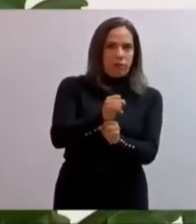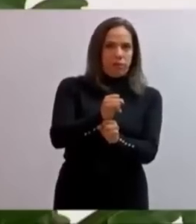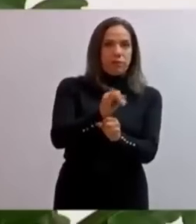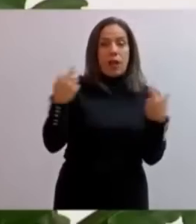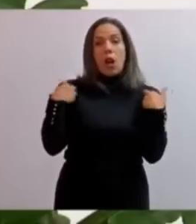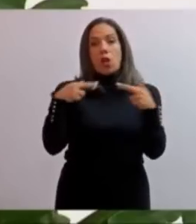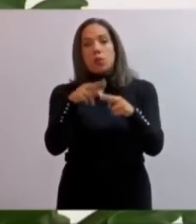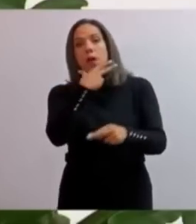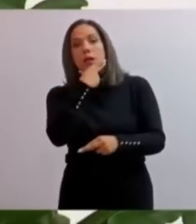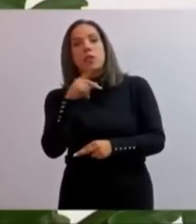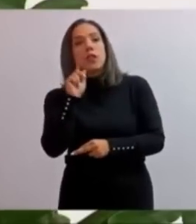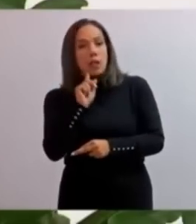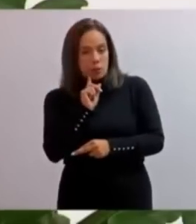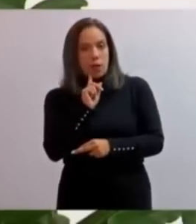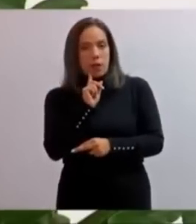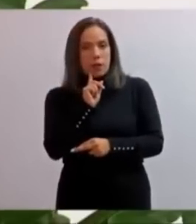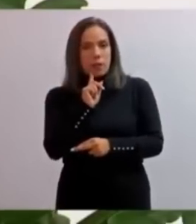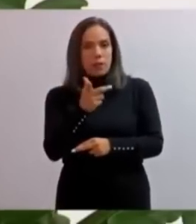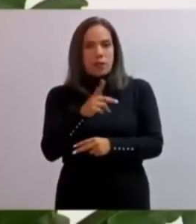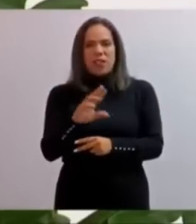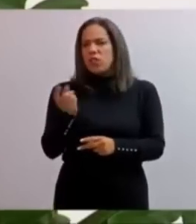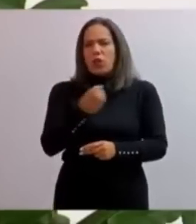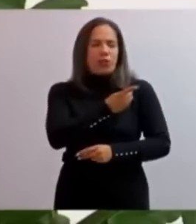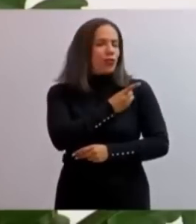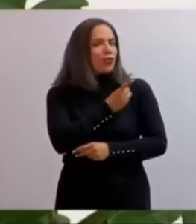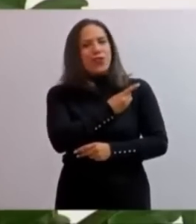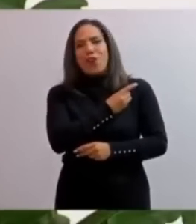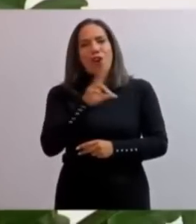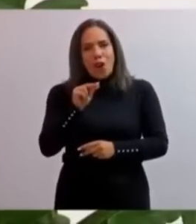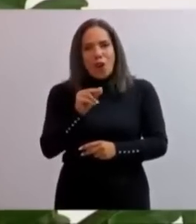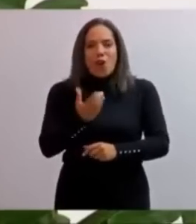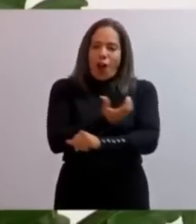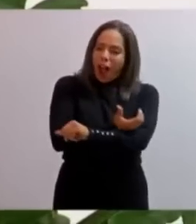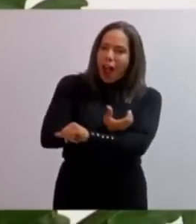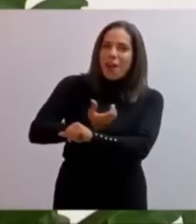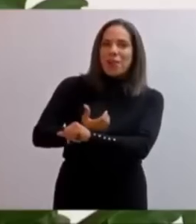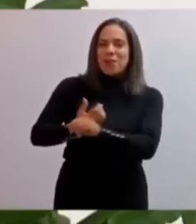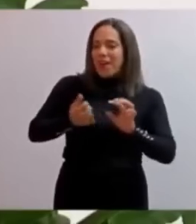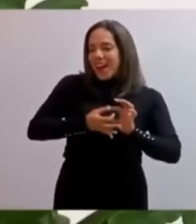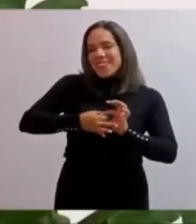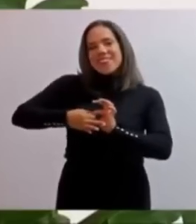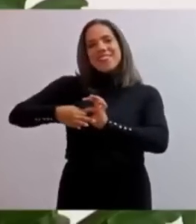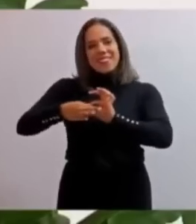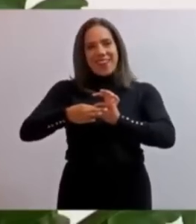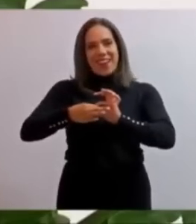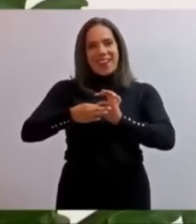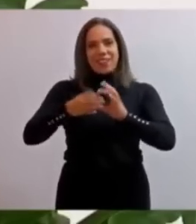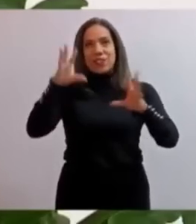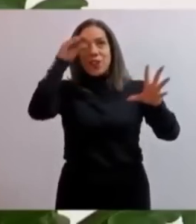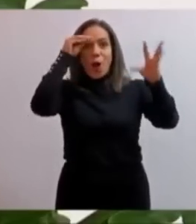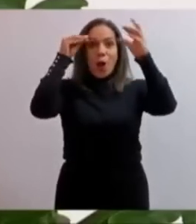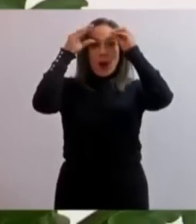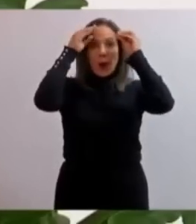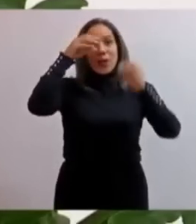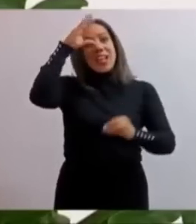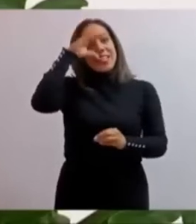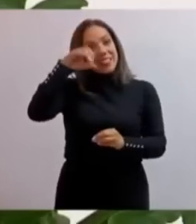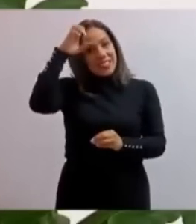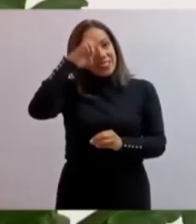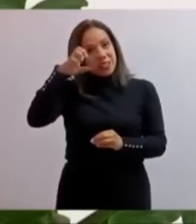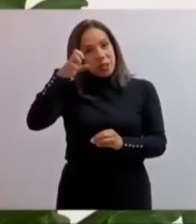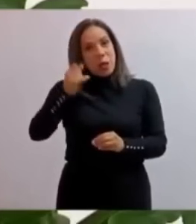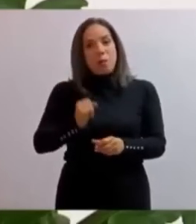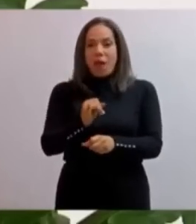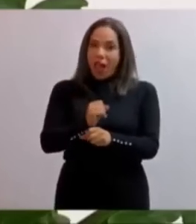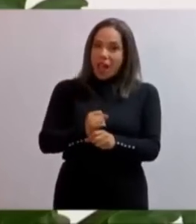las maestras y los maestros, no en solitario, sino con sus colegas y considerando los saberes, experiencias e